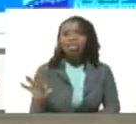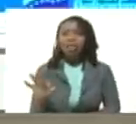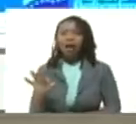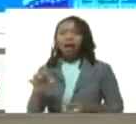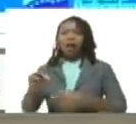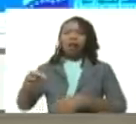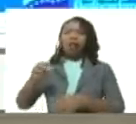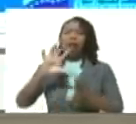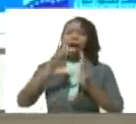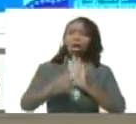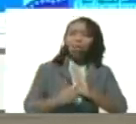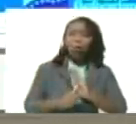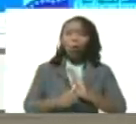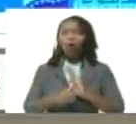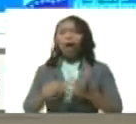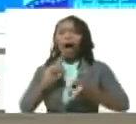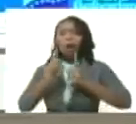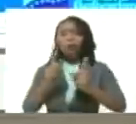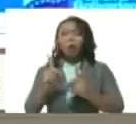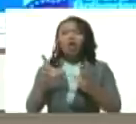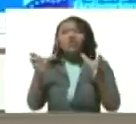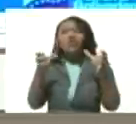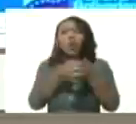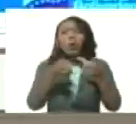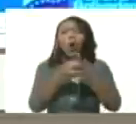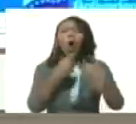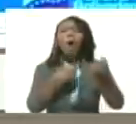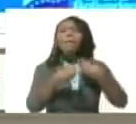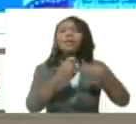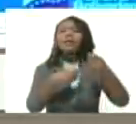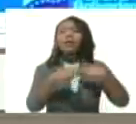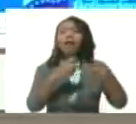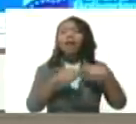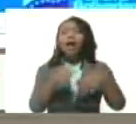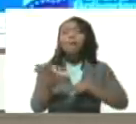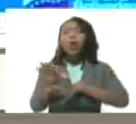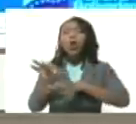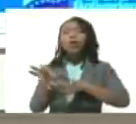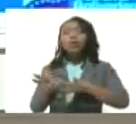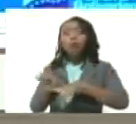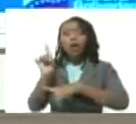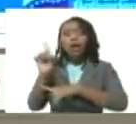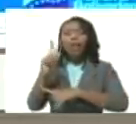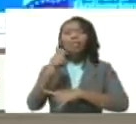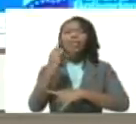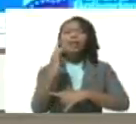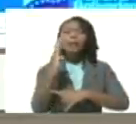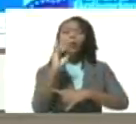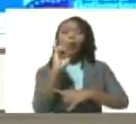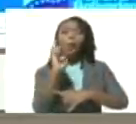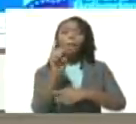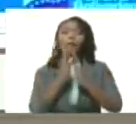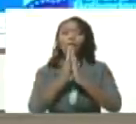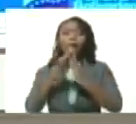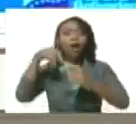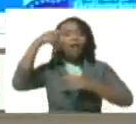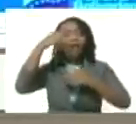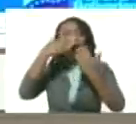delincuentes, por parte de unos comerciantes en el municipio de Tibú. Por favor, quiero pedir el